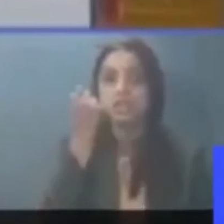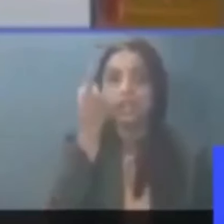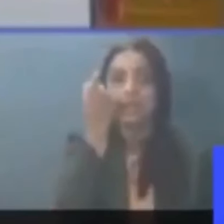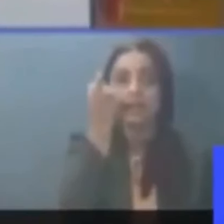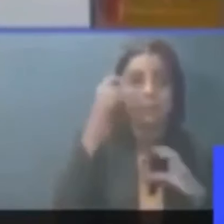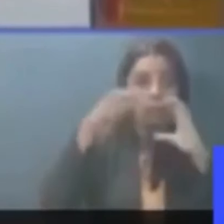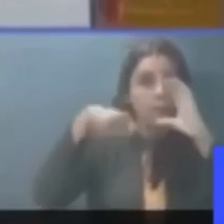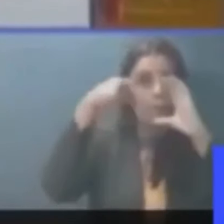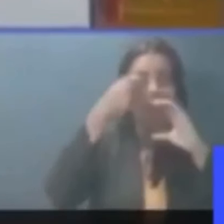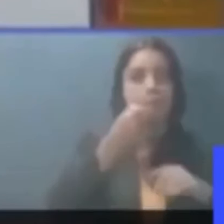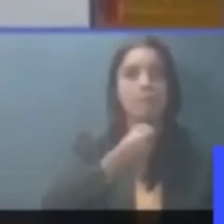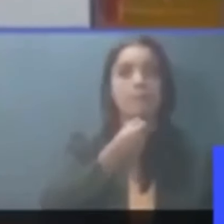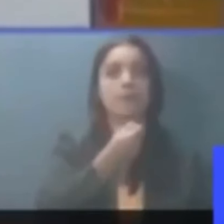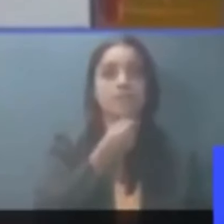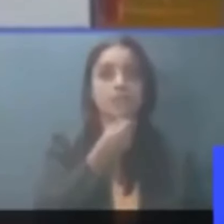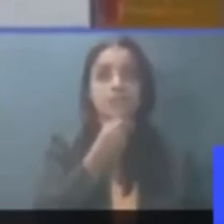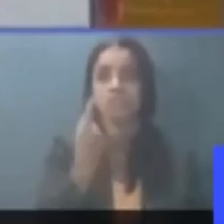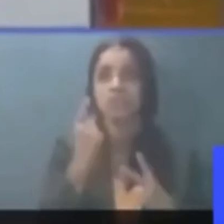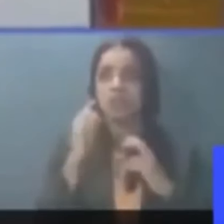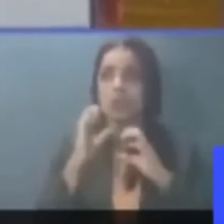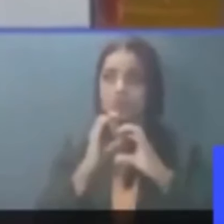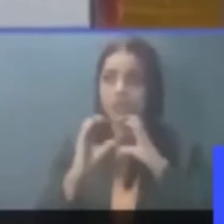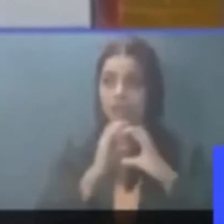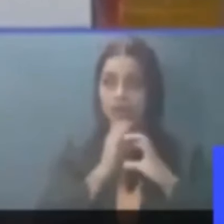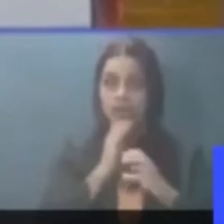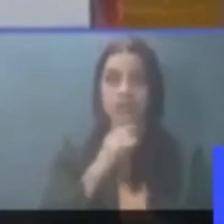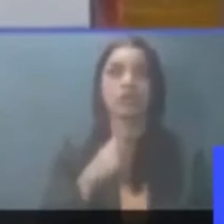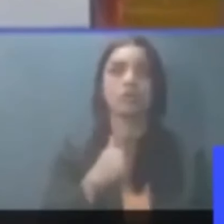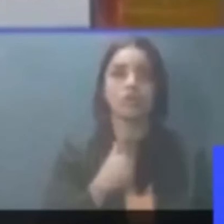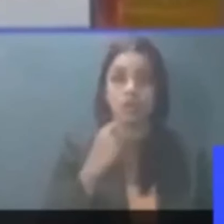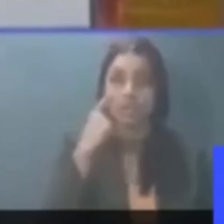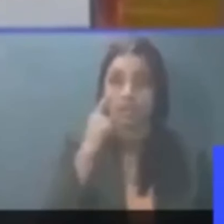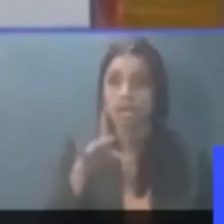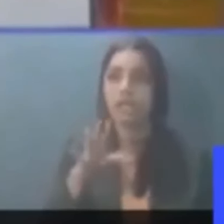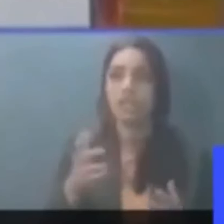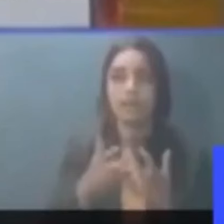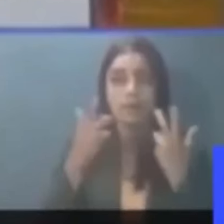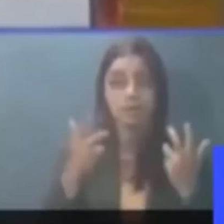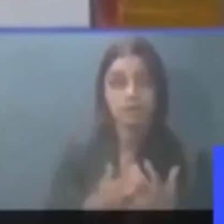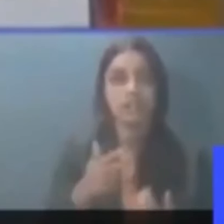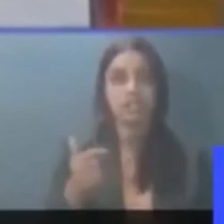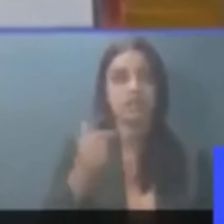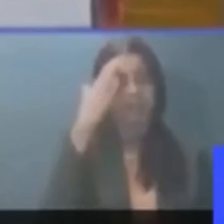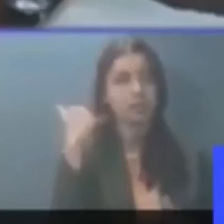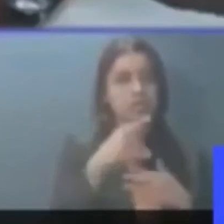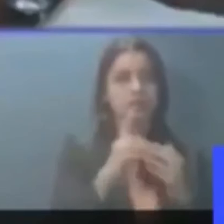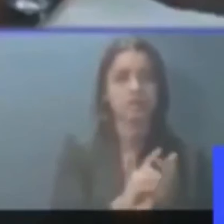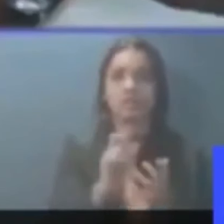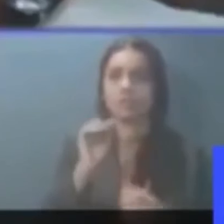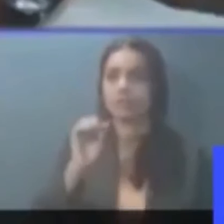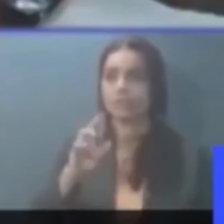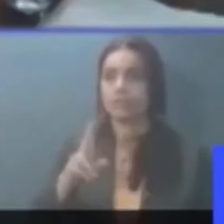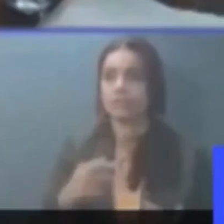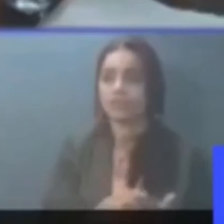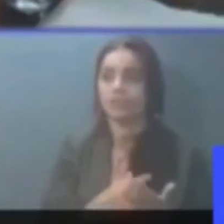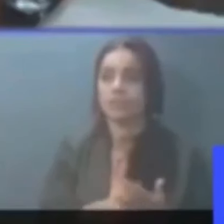prensa y comunicadores. Gracias. Y he dicho que hay que investigar esto. Diputada Margarita Escobar, tiene la palabra.